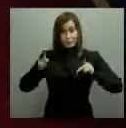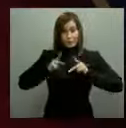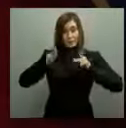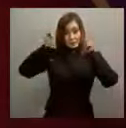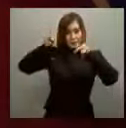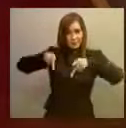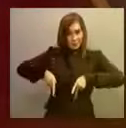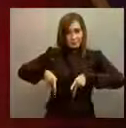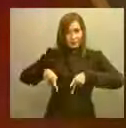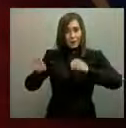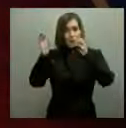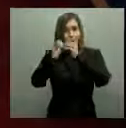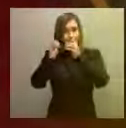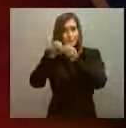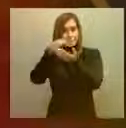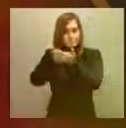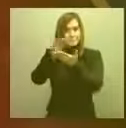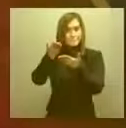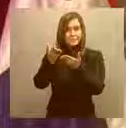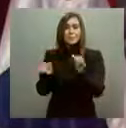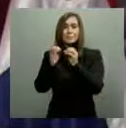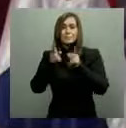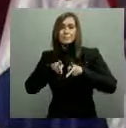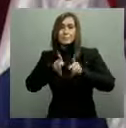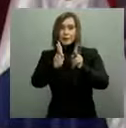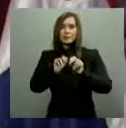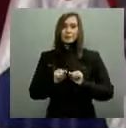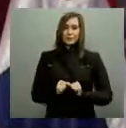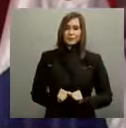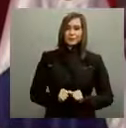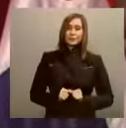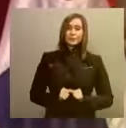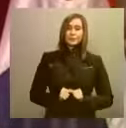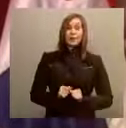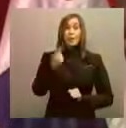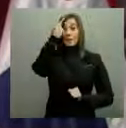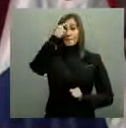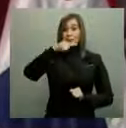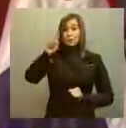más ingresos, más oportunidades. Pero también hoy,